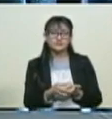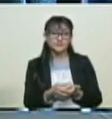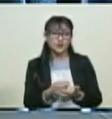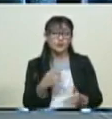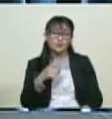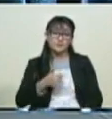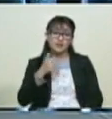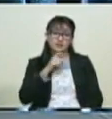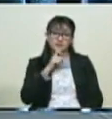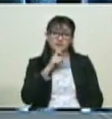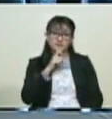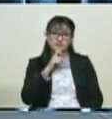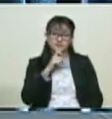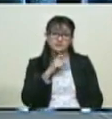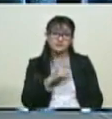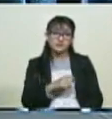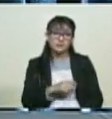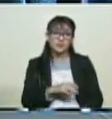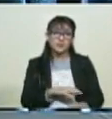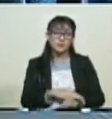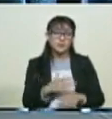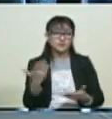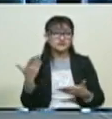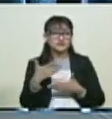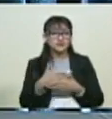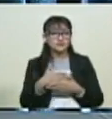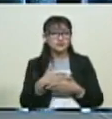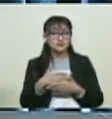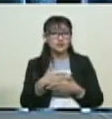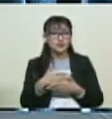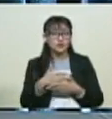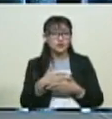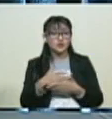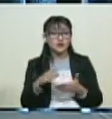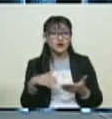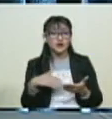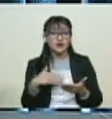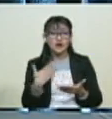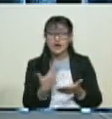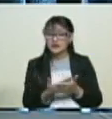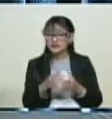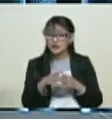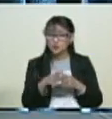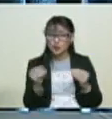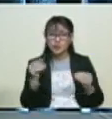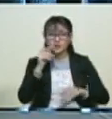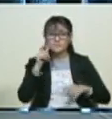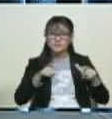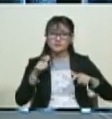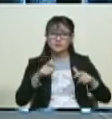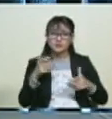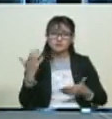ayuda porque las sanciones van a ocupando los espacios hasta que llegan a todos